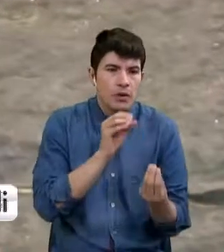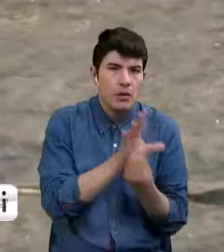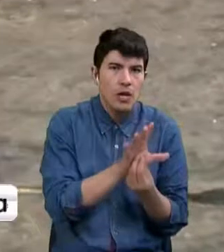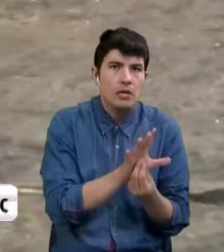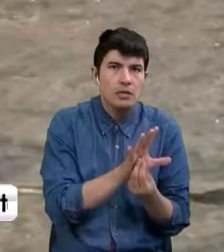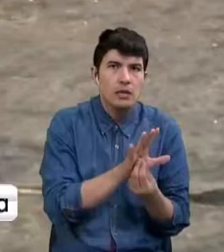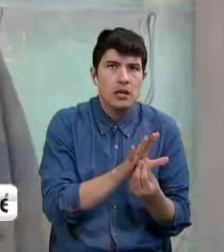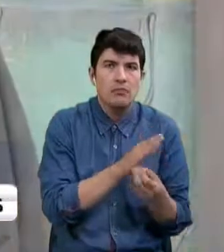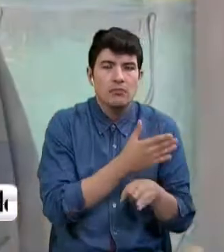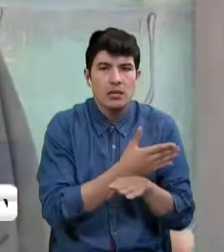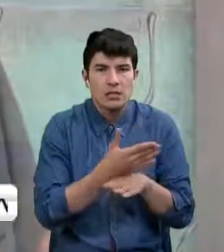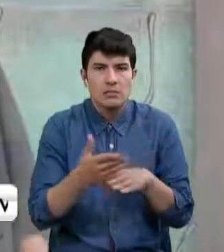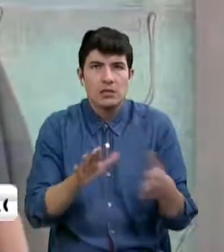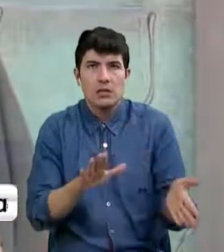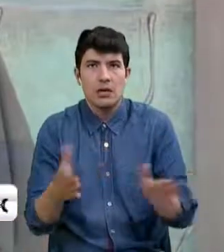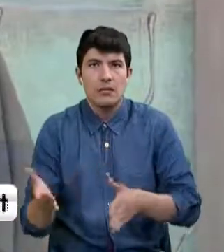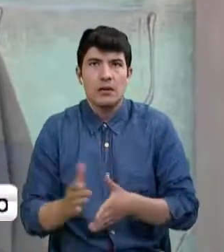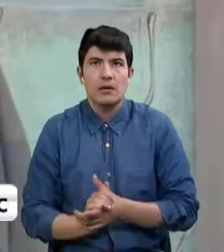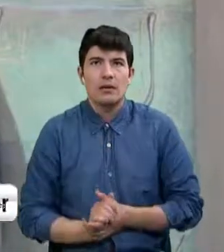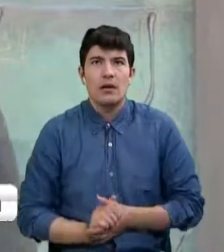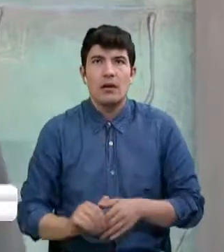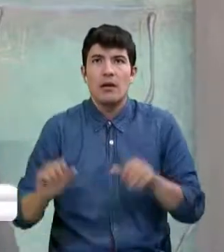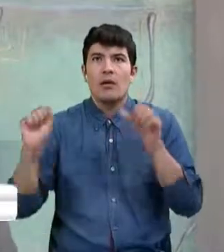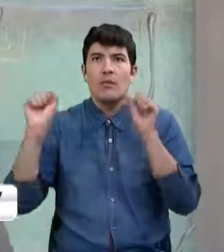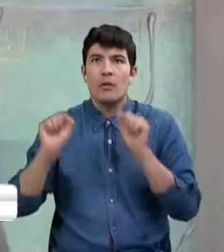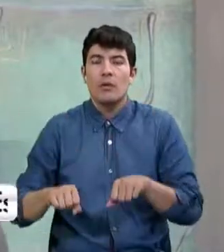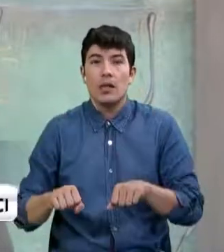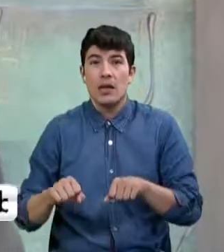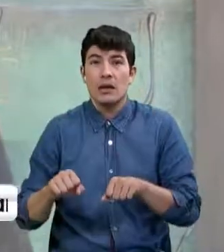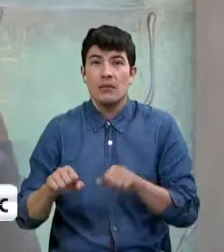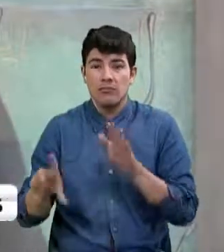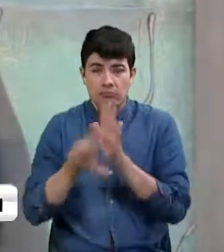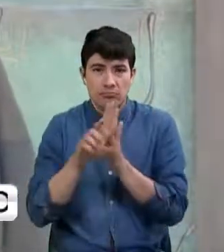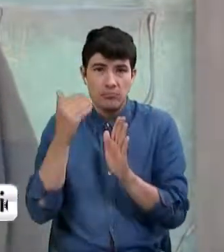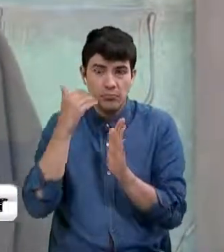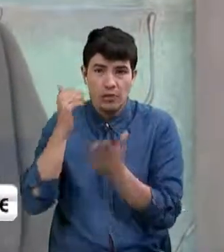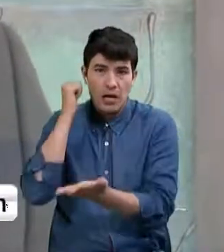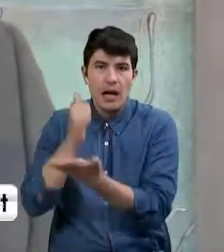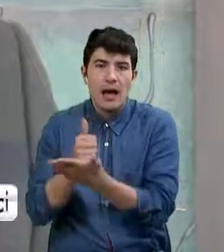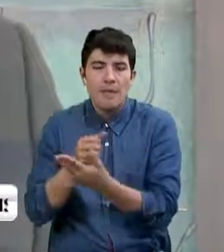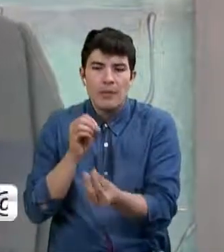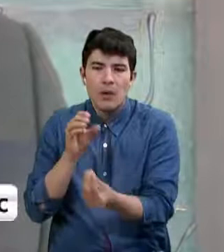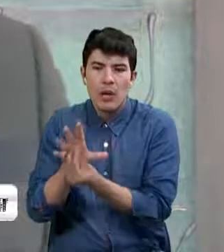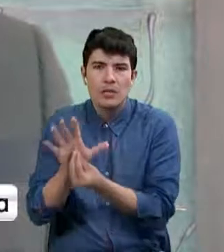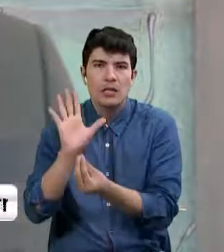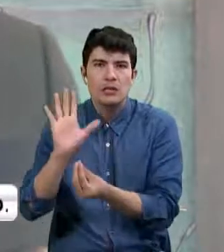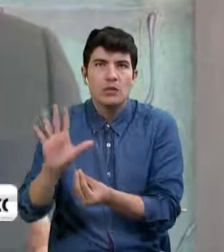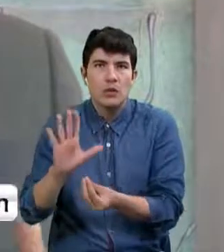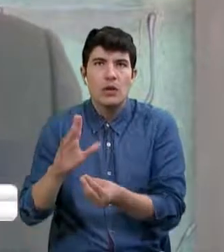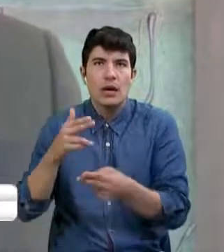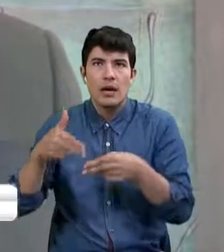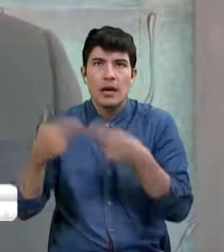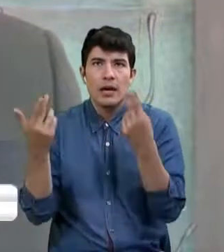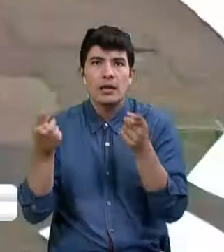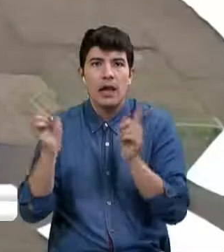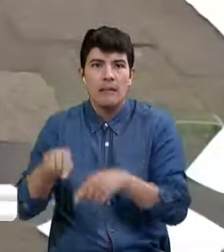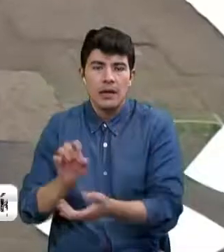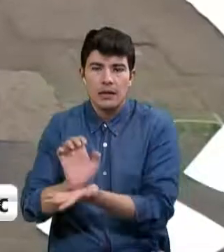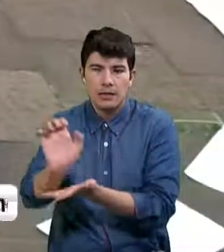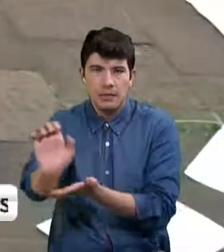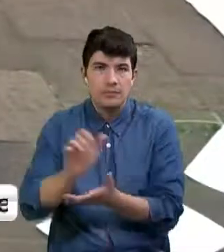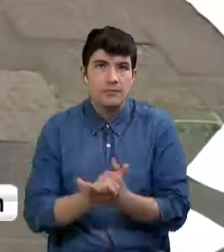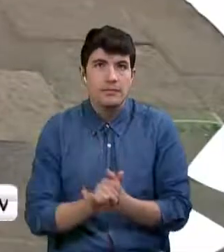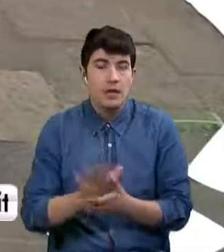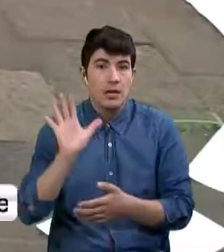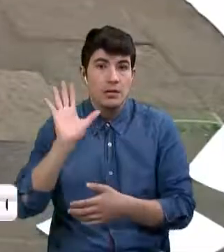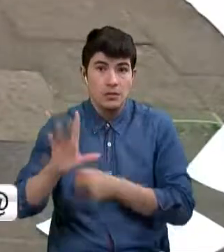la muerte para que se configure el feminicidio debe existir violencia contra la mujer por motivo de género y discriminación las